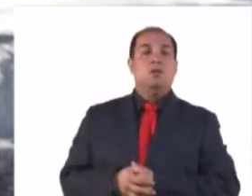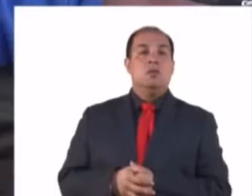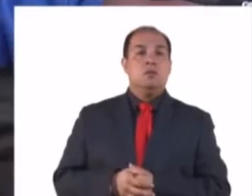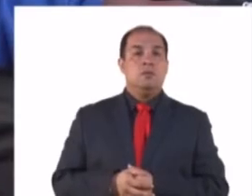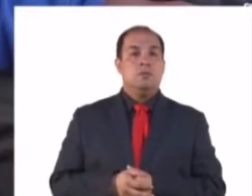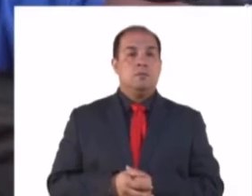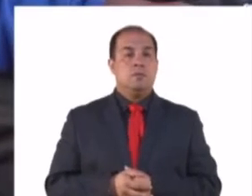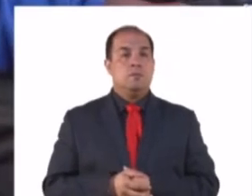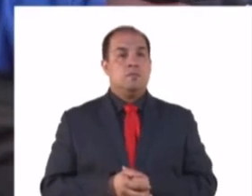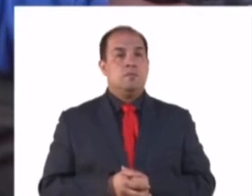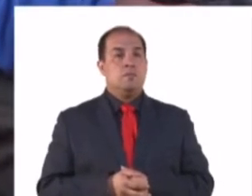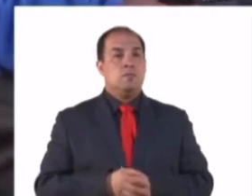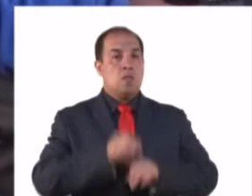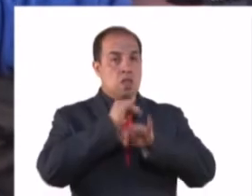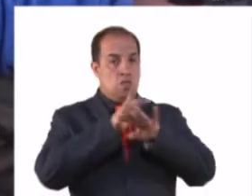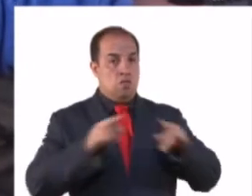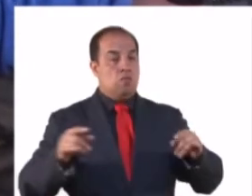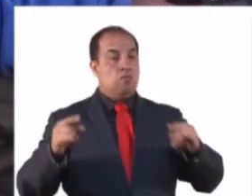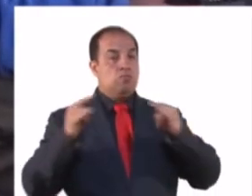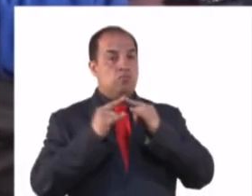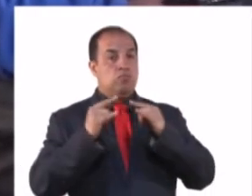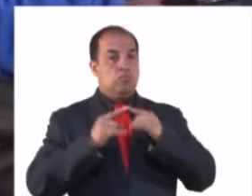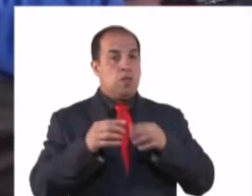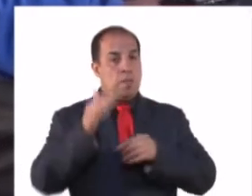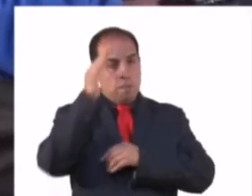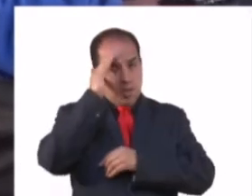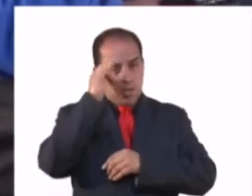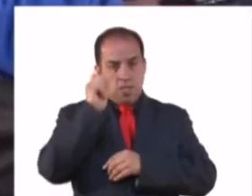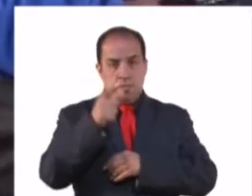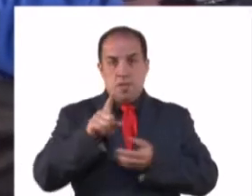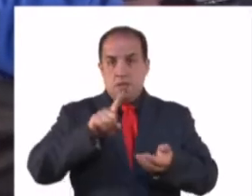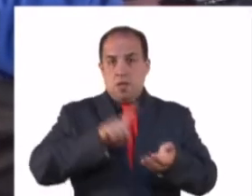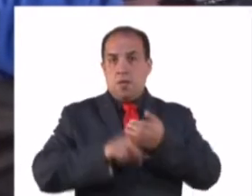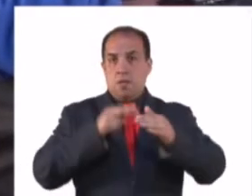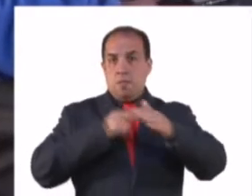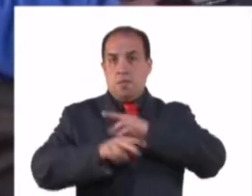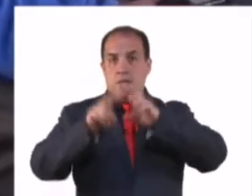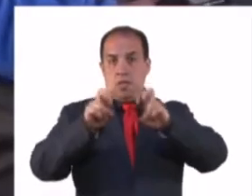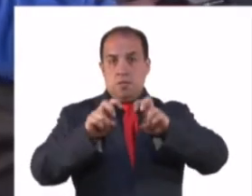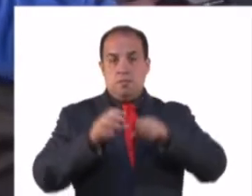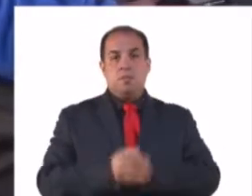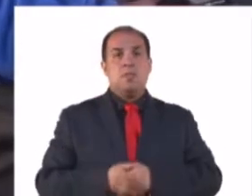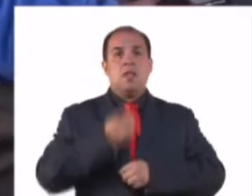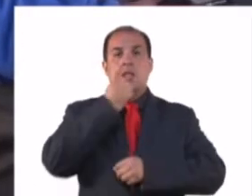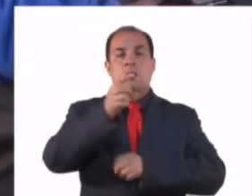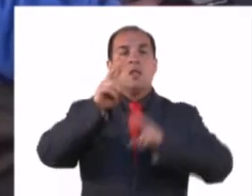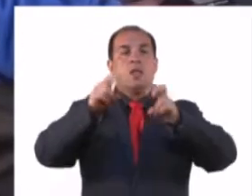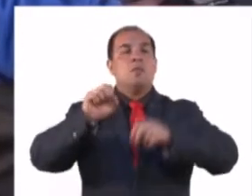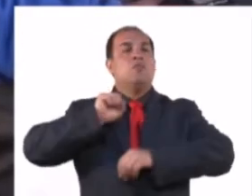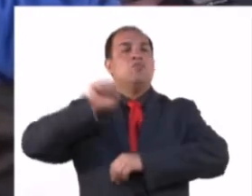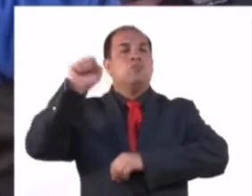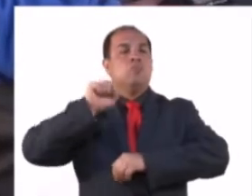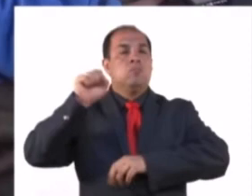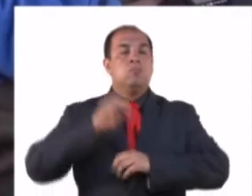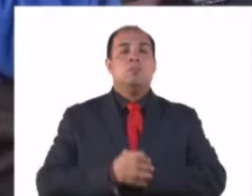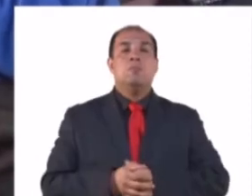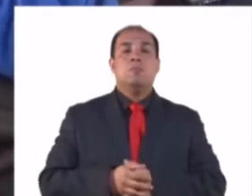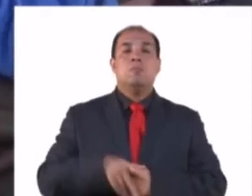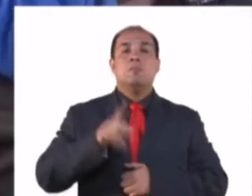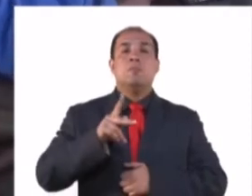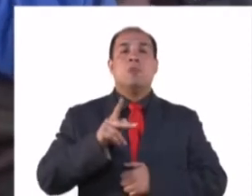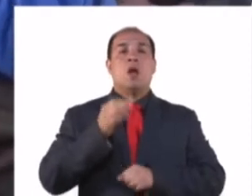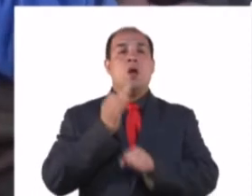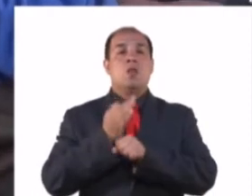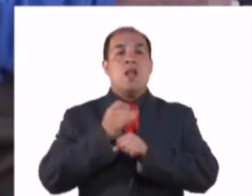Una campaña orquestada que también podría incluir al metro. Le hemos comentado el tema de lo del sindicato, pero también podría esta campaña